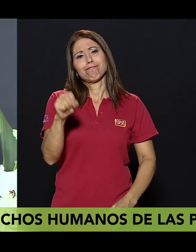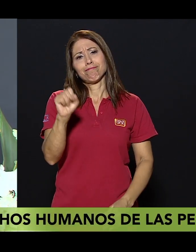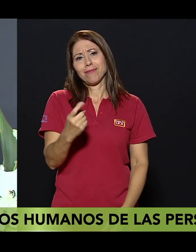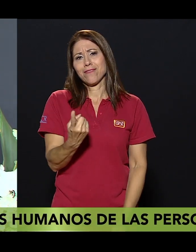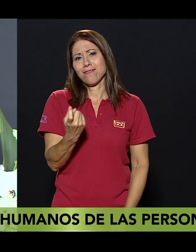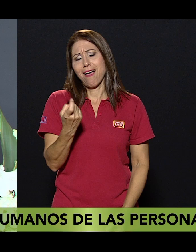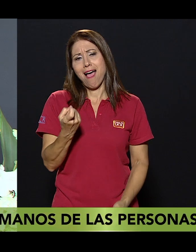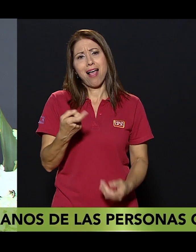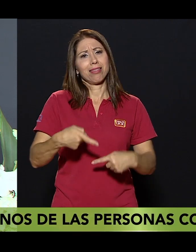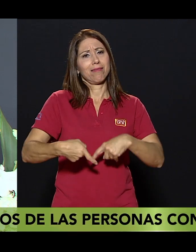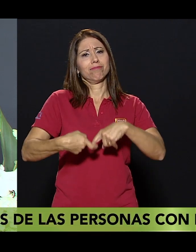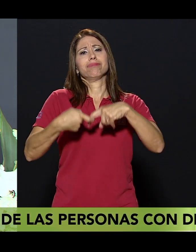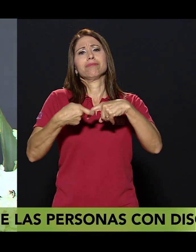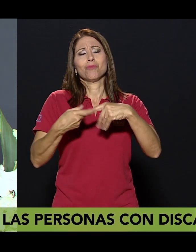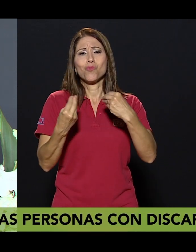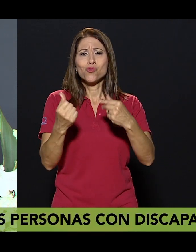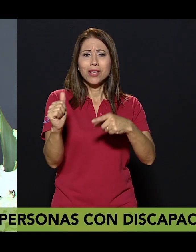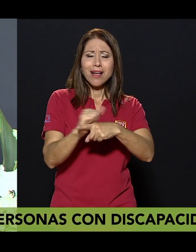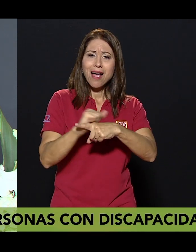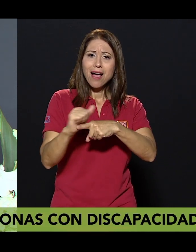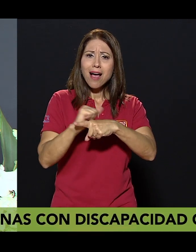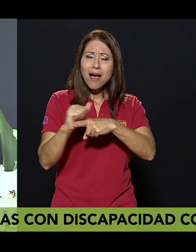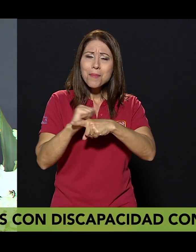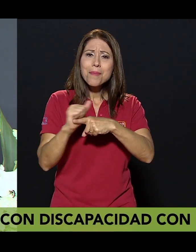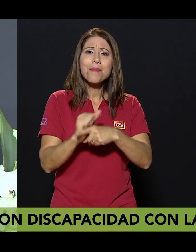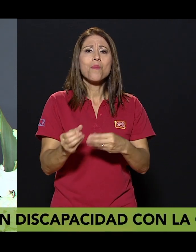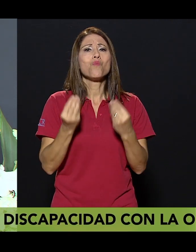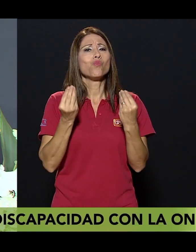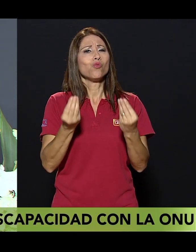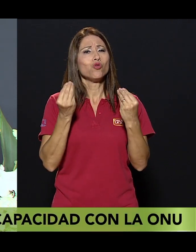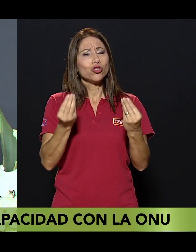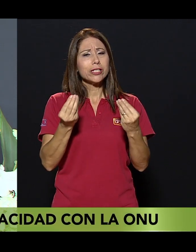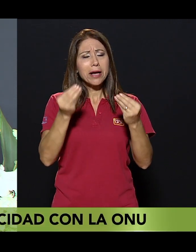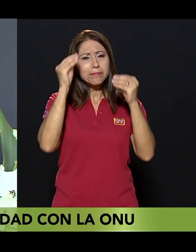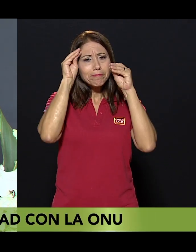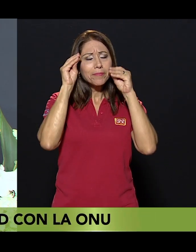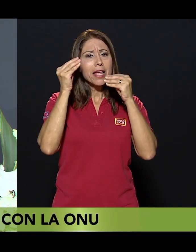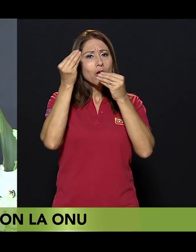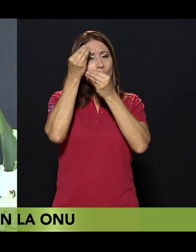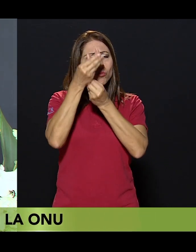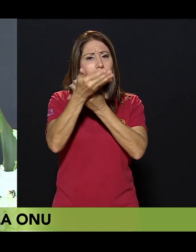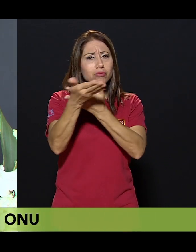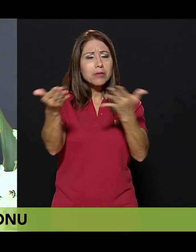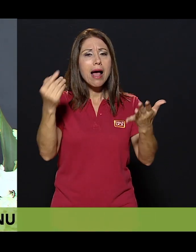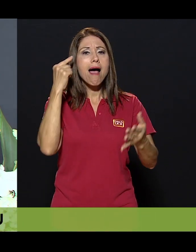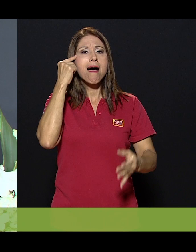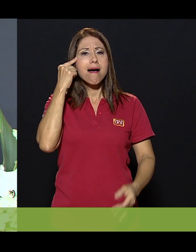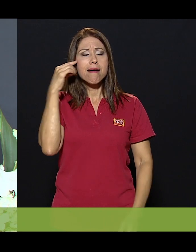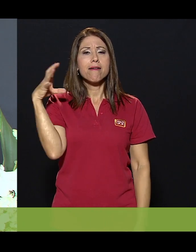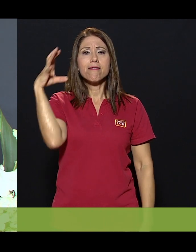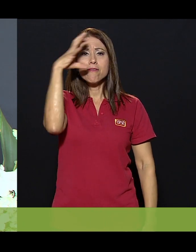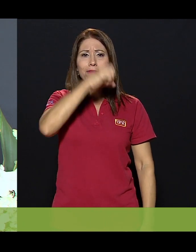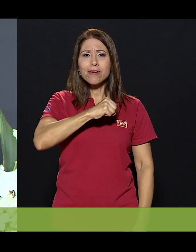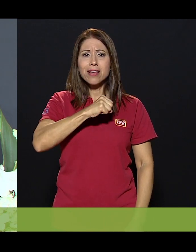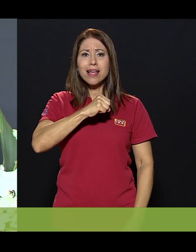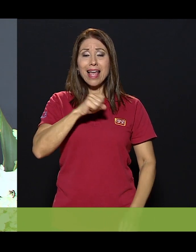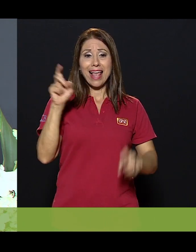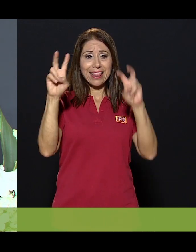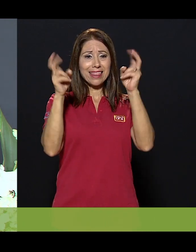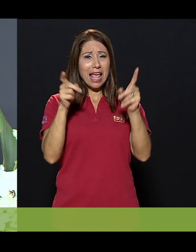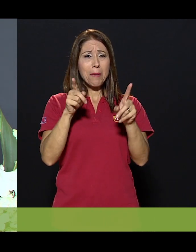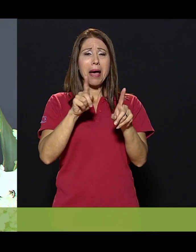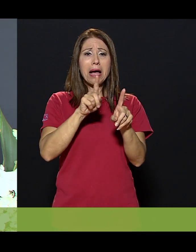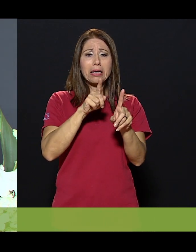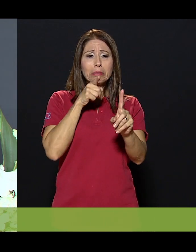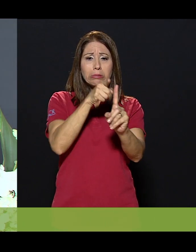que seguir. Claro que falta todavía mucha capacitación, mucha toma de conciencia, transversalizar el